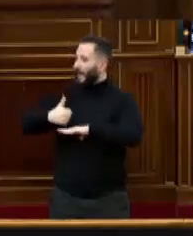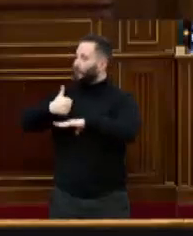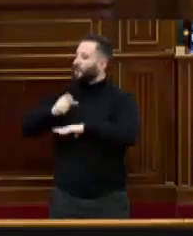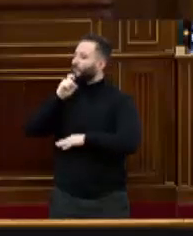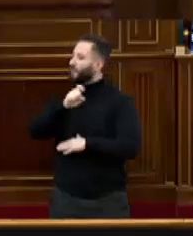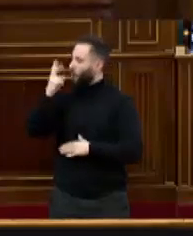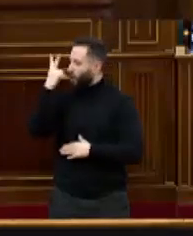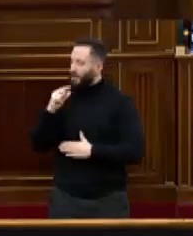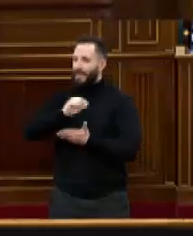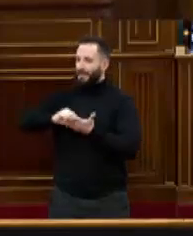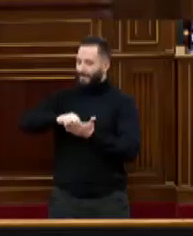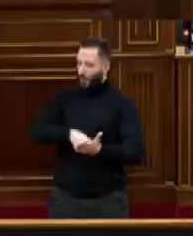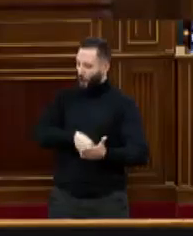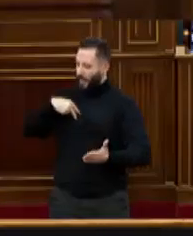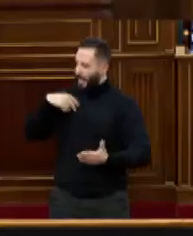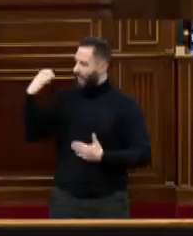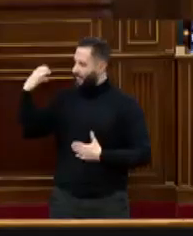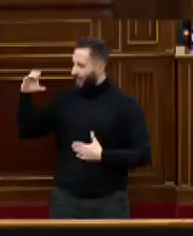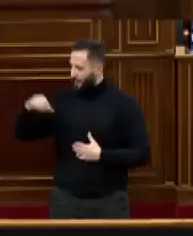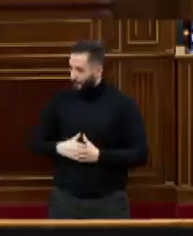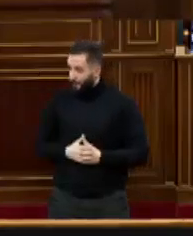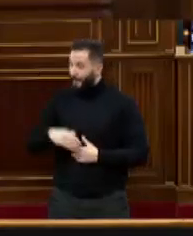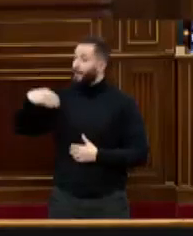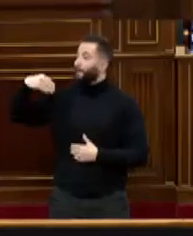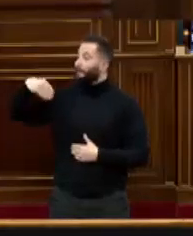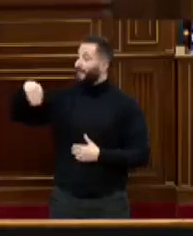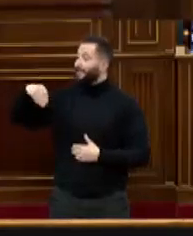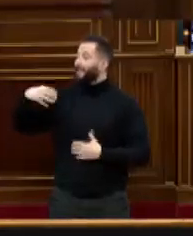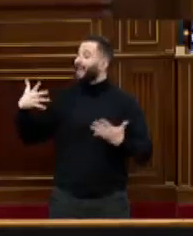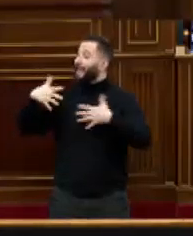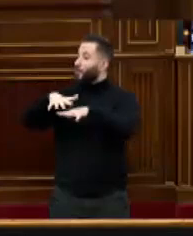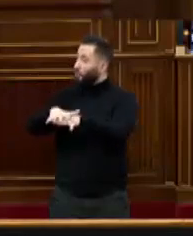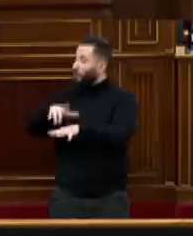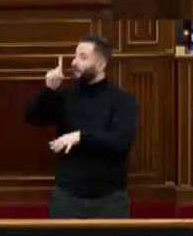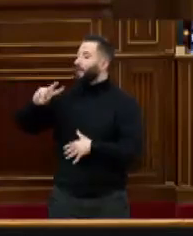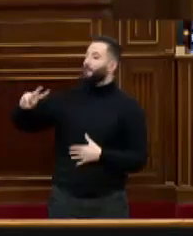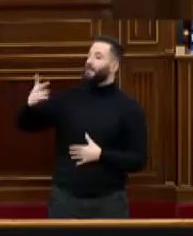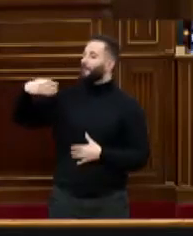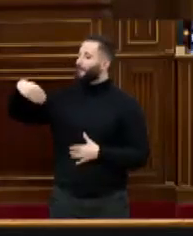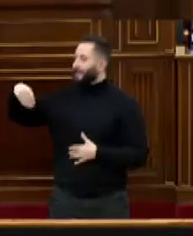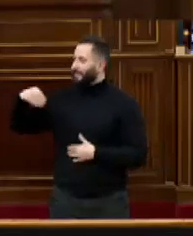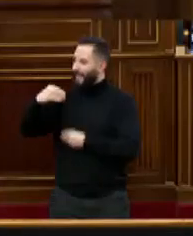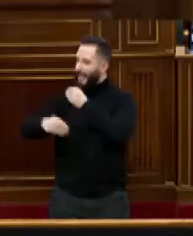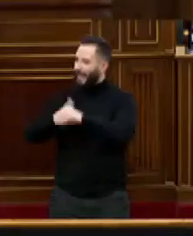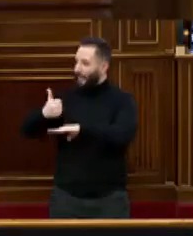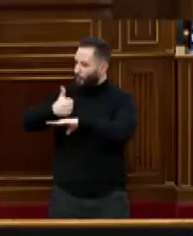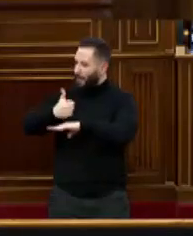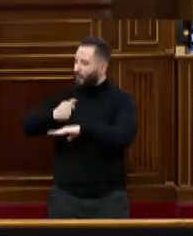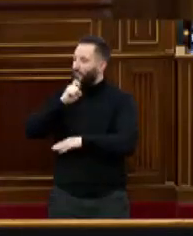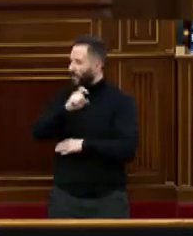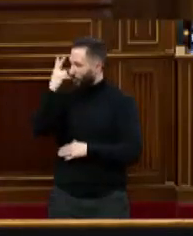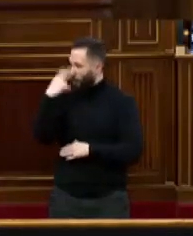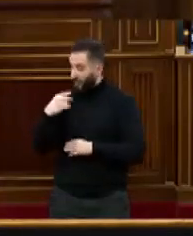once secretario general del cermi presidente de ilunion y vicepresidente ejecutivo de fundación once y también